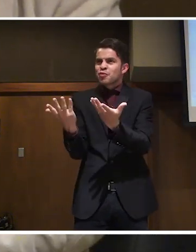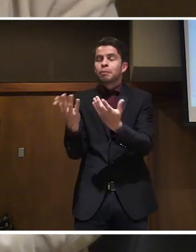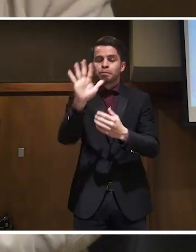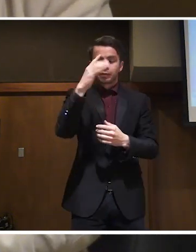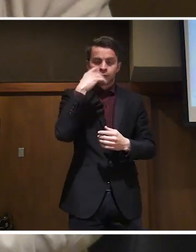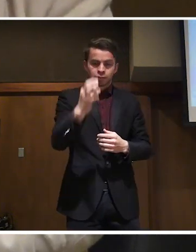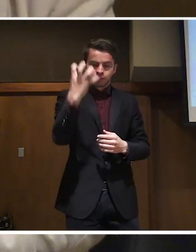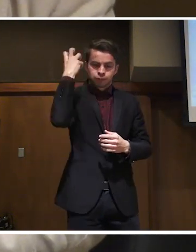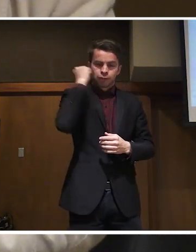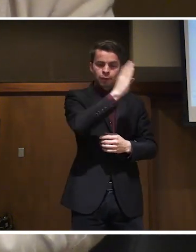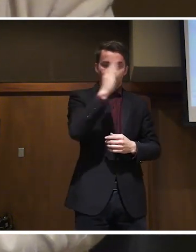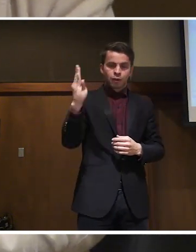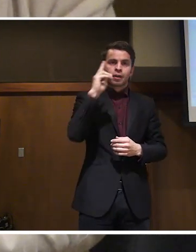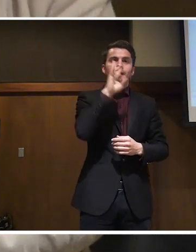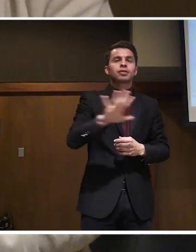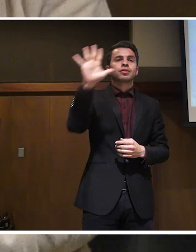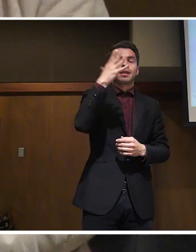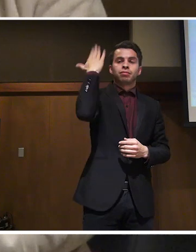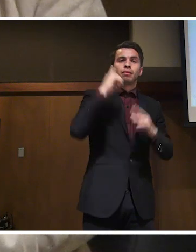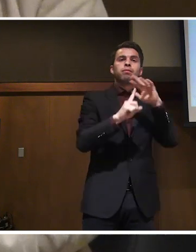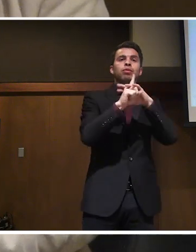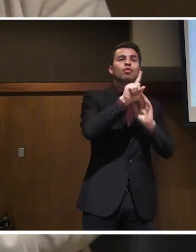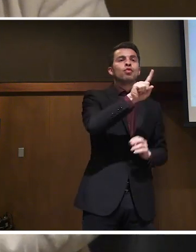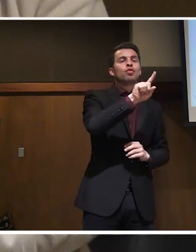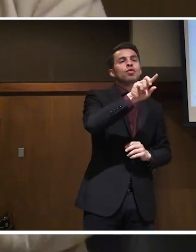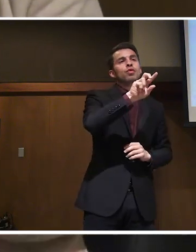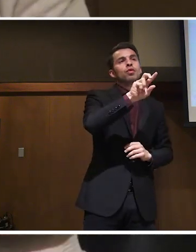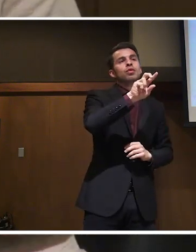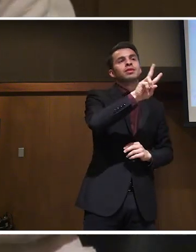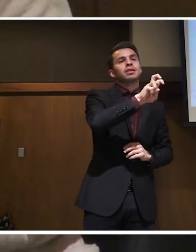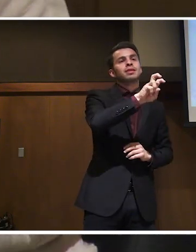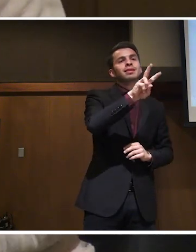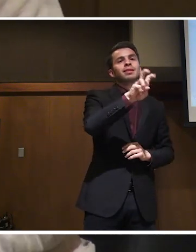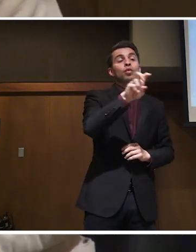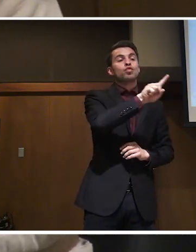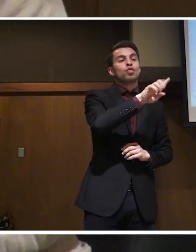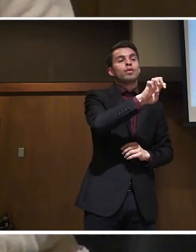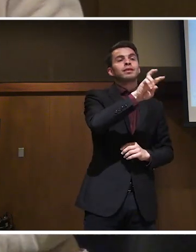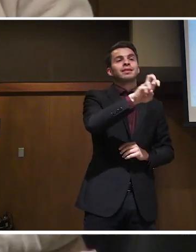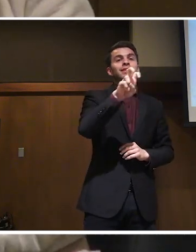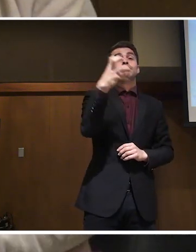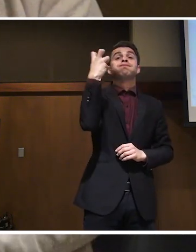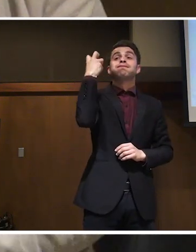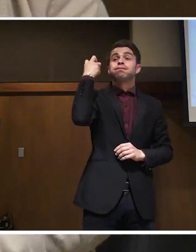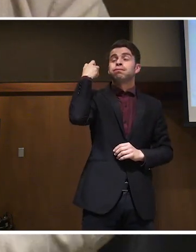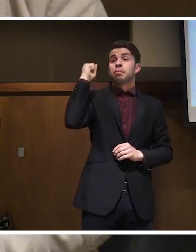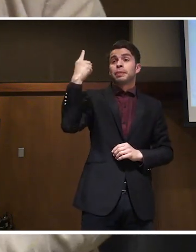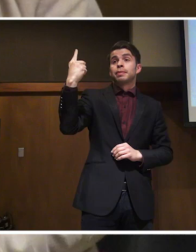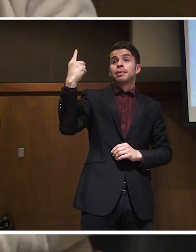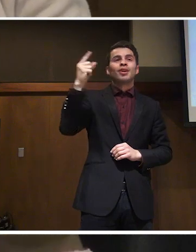en 1777 con la colección de los libros, un poco más de 4.000 libros que pertenecieron a